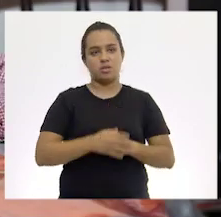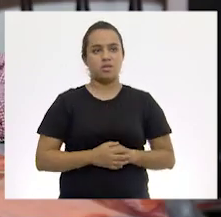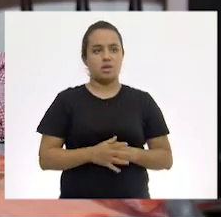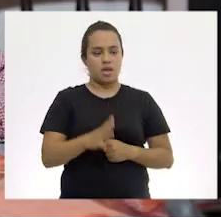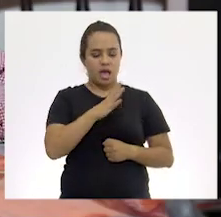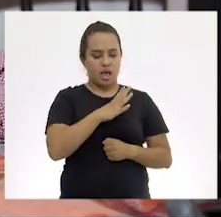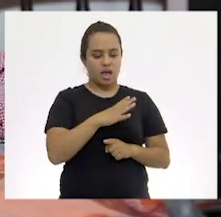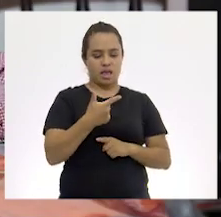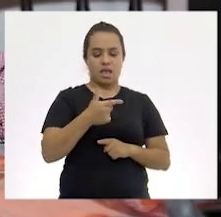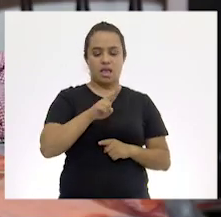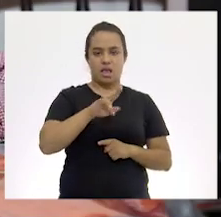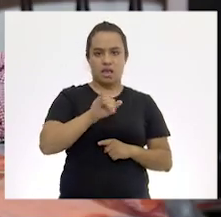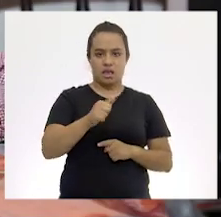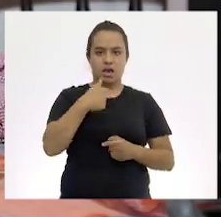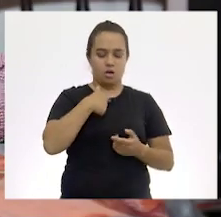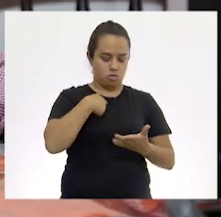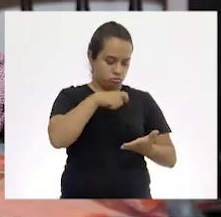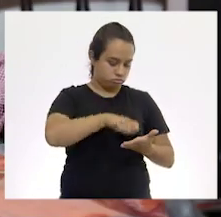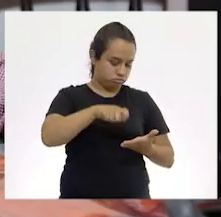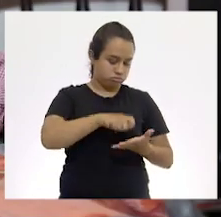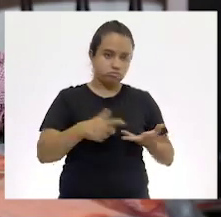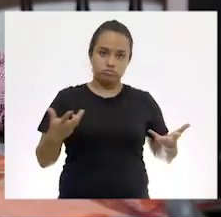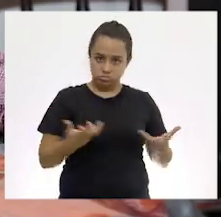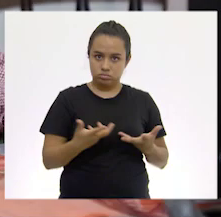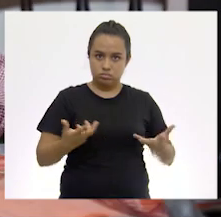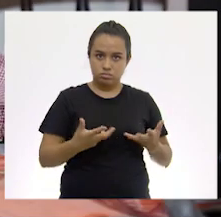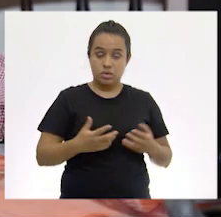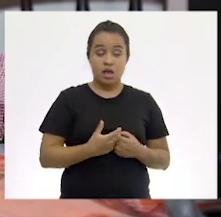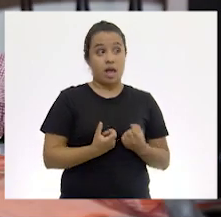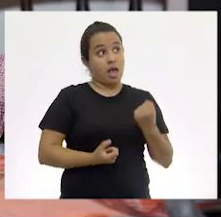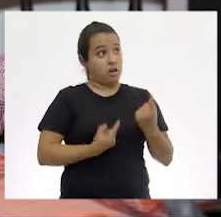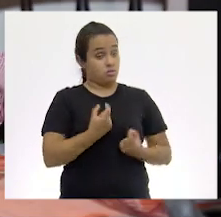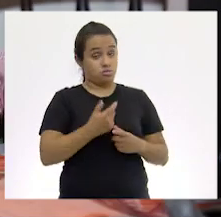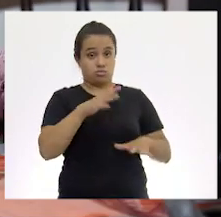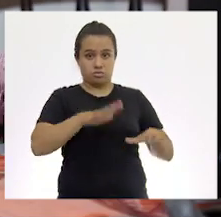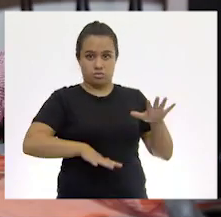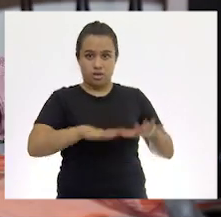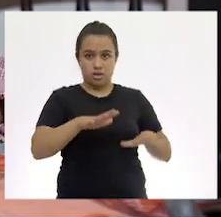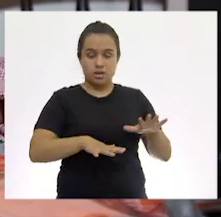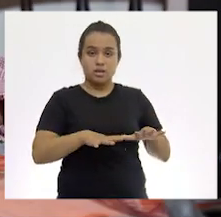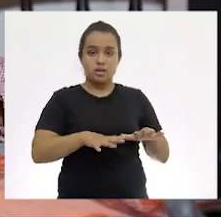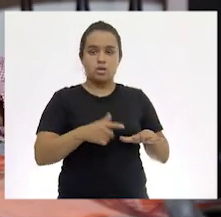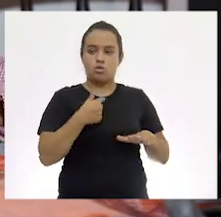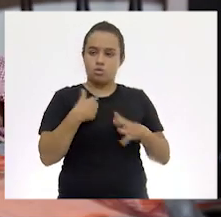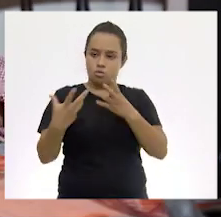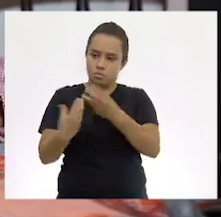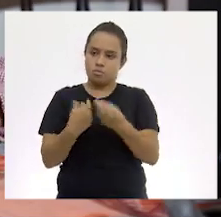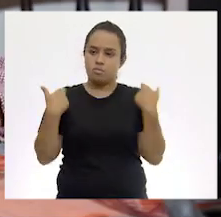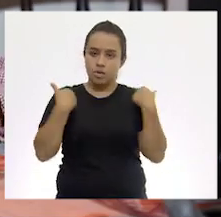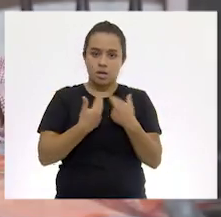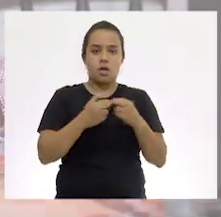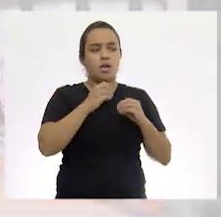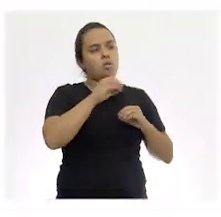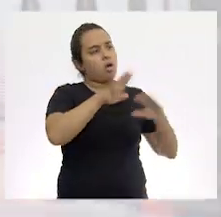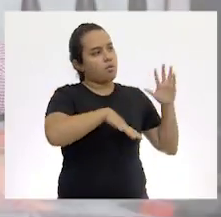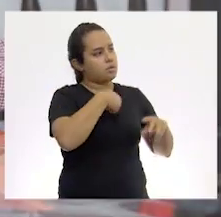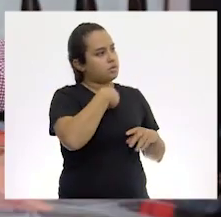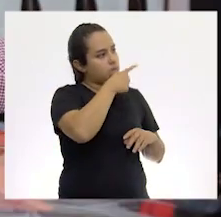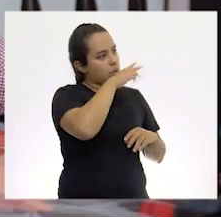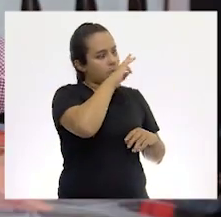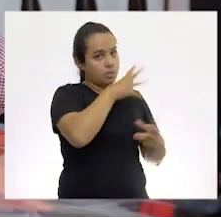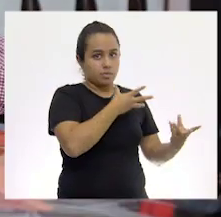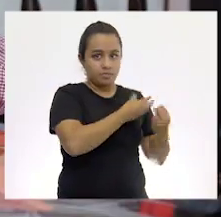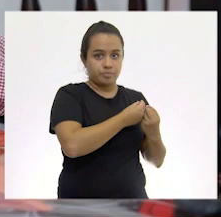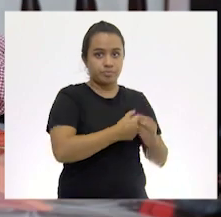guía que hago, que hay unos días que hago con mi maestra y otros con mi mamá y mi papá.